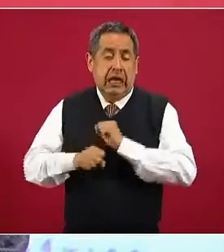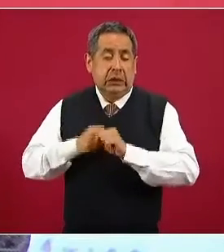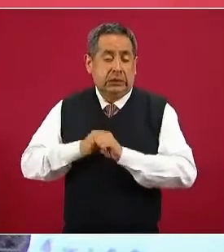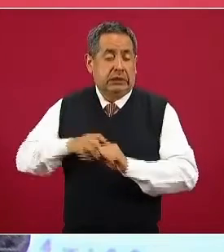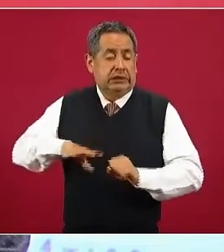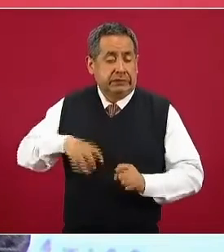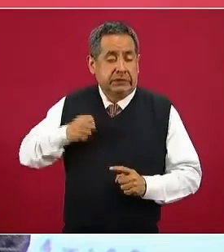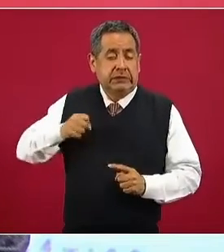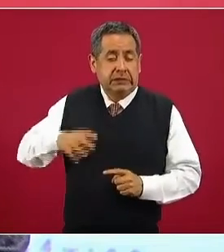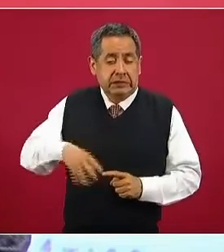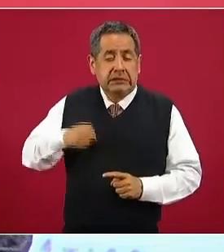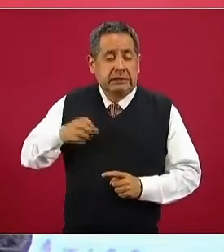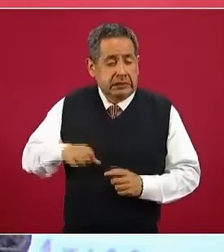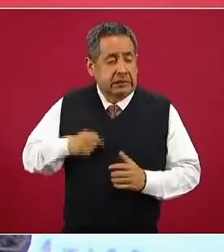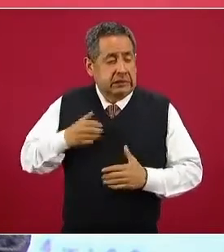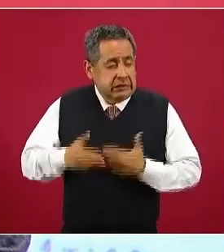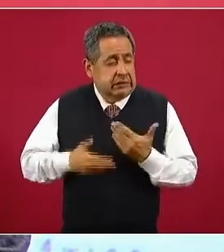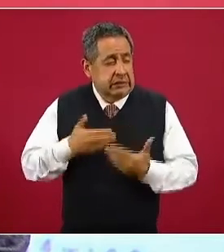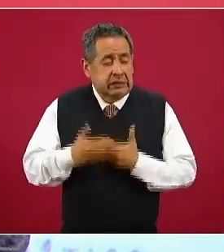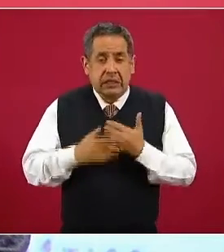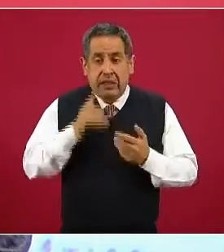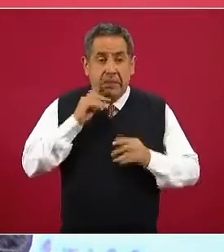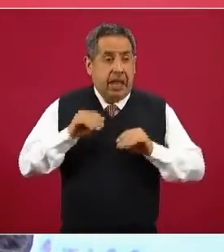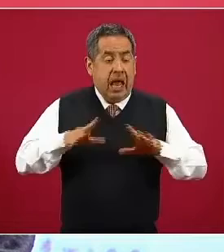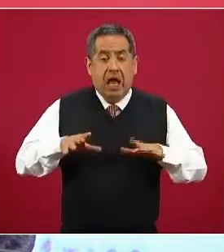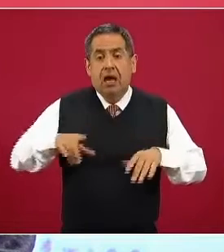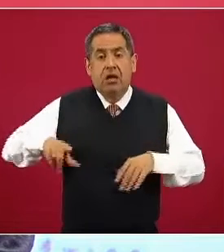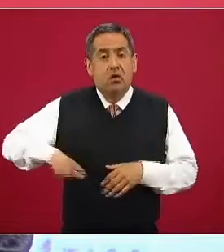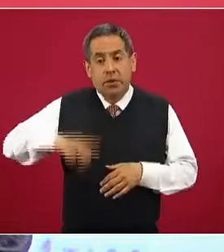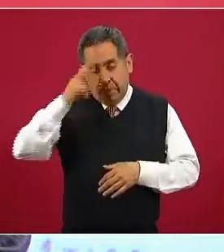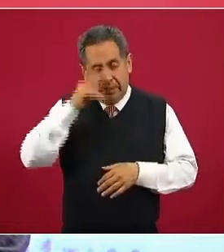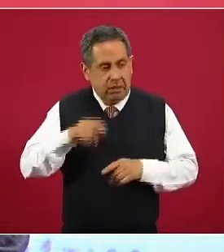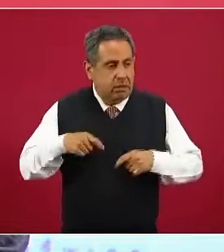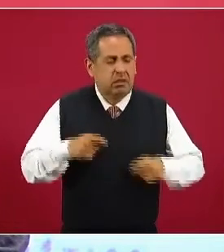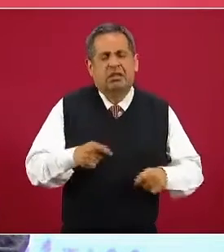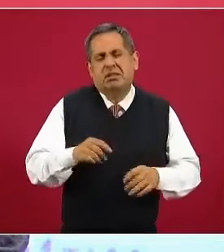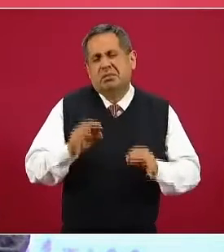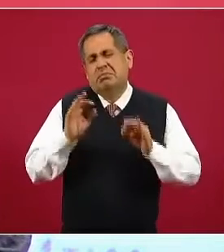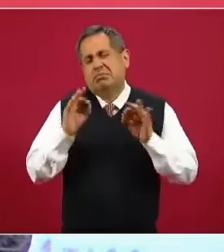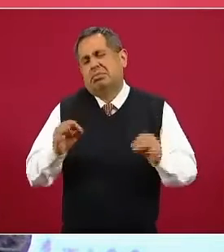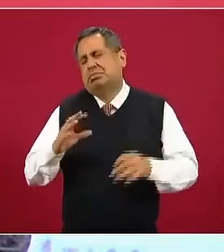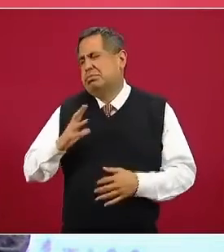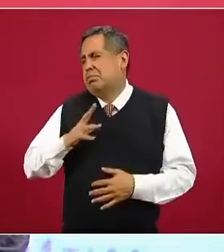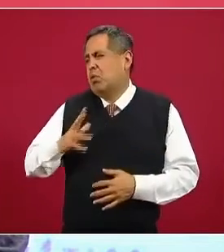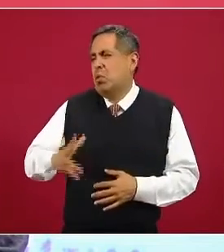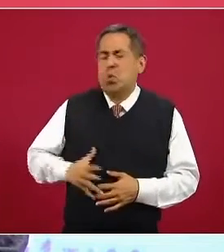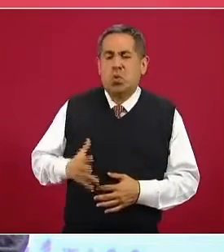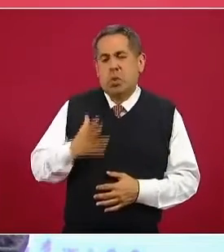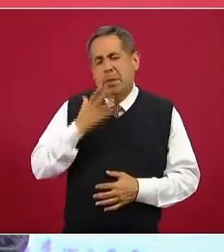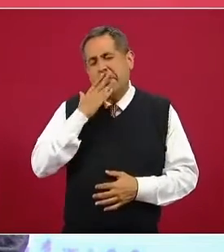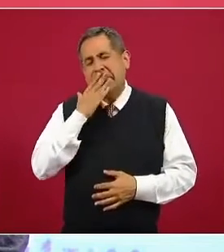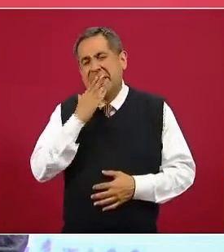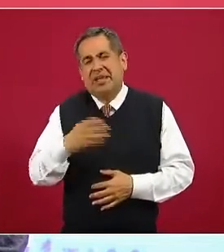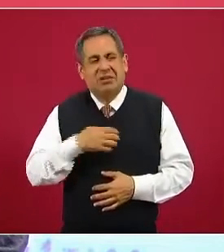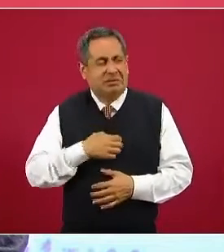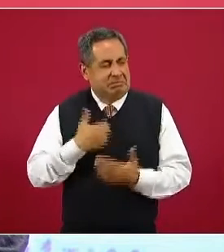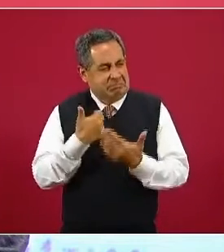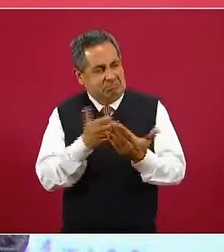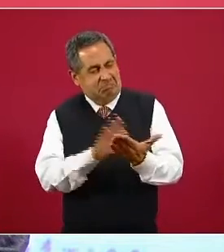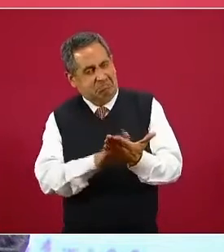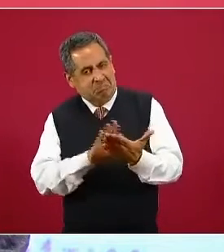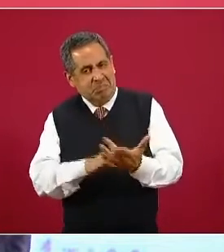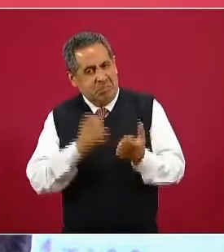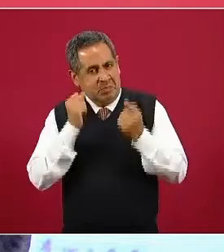dedicado del sistema de salud pública mexicano. Nos llena, por supuesto, de orgullo, y reconocemos, por supuesto,